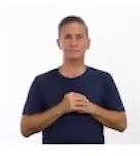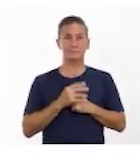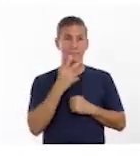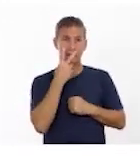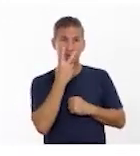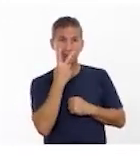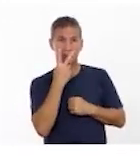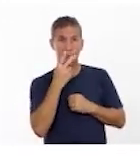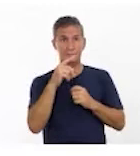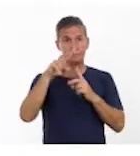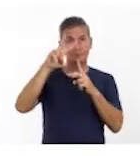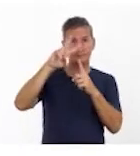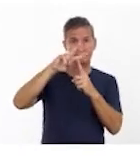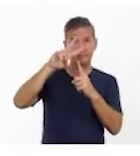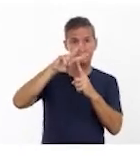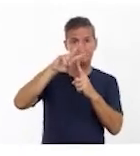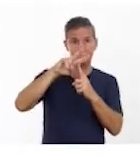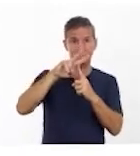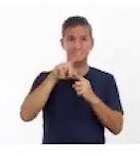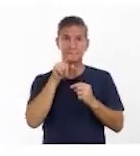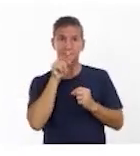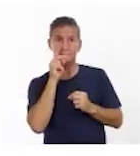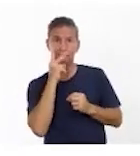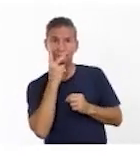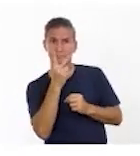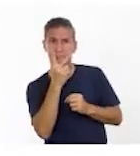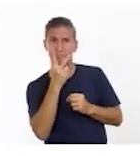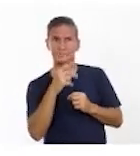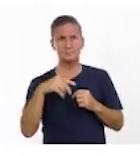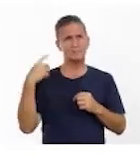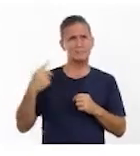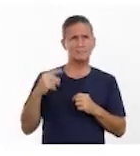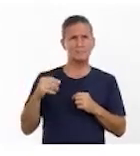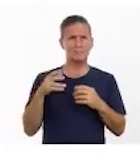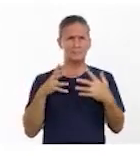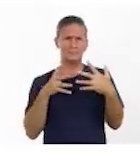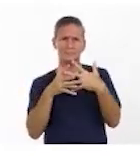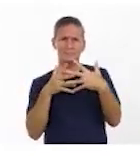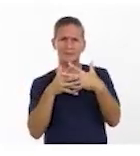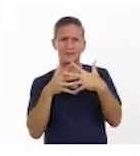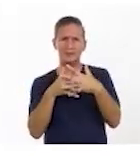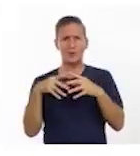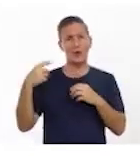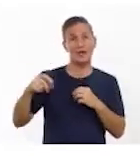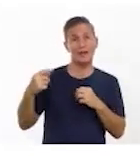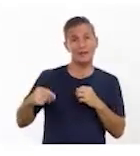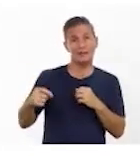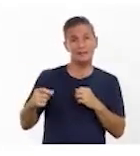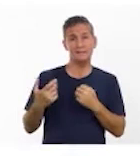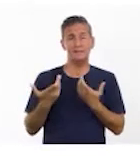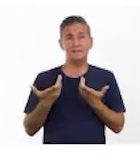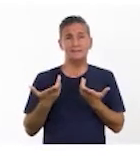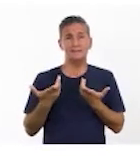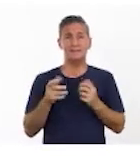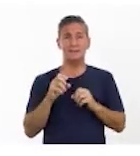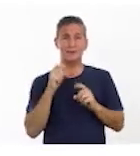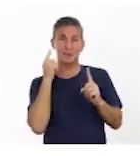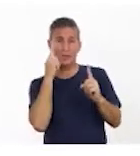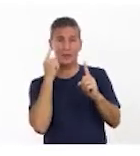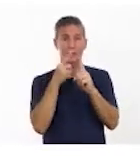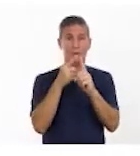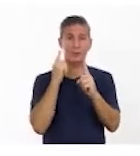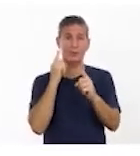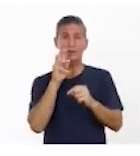En pantalla va a aparecer los ejercicios relacionados con la ejercitación de los